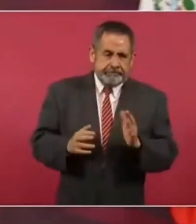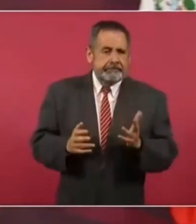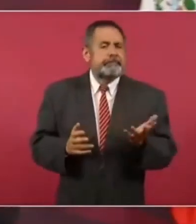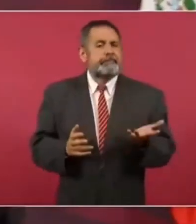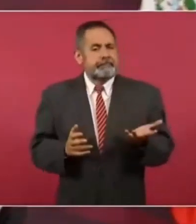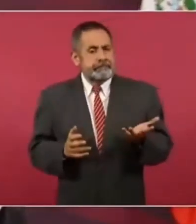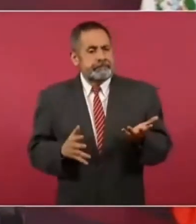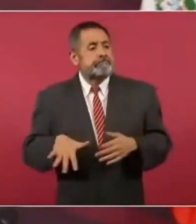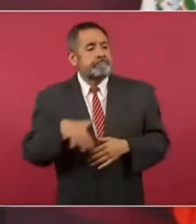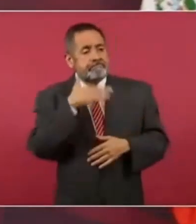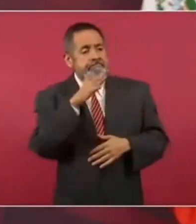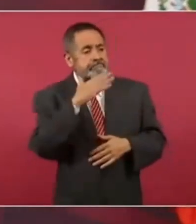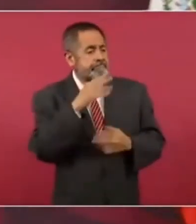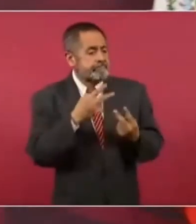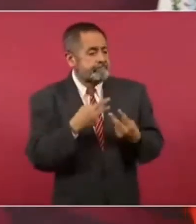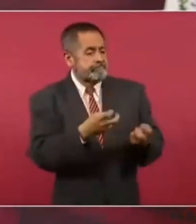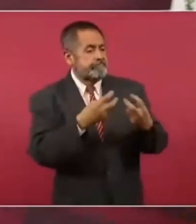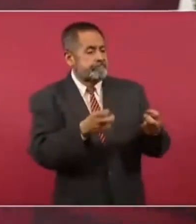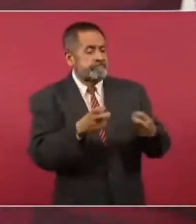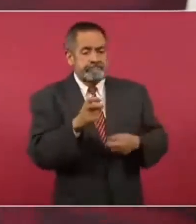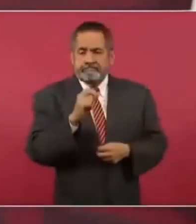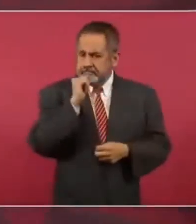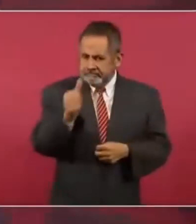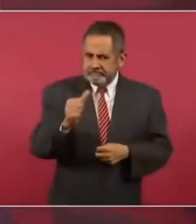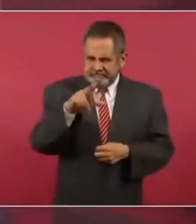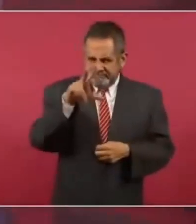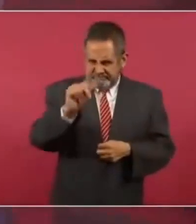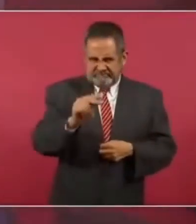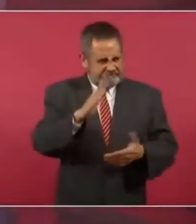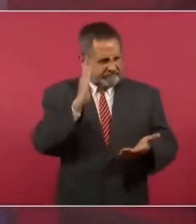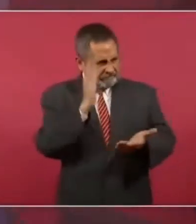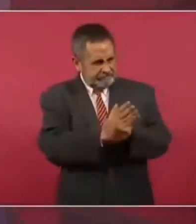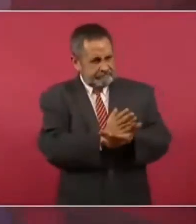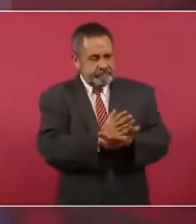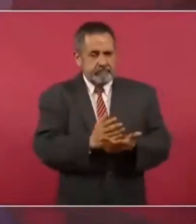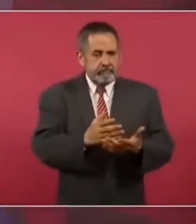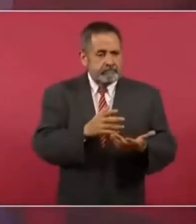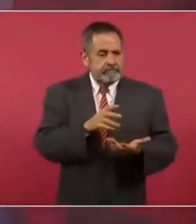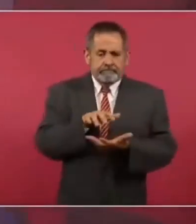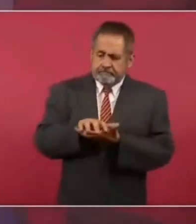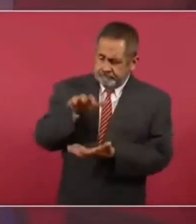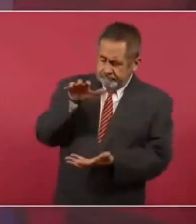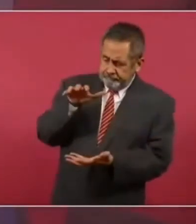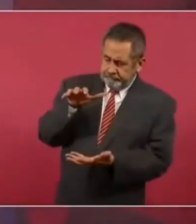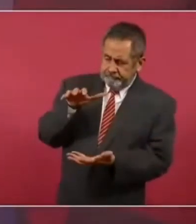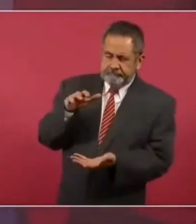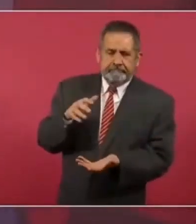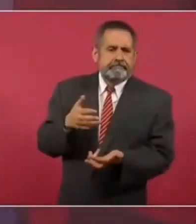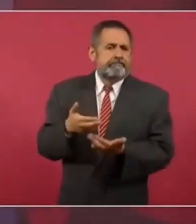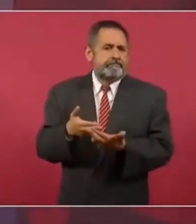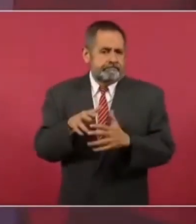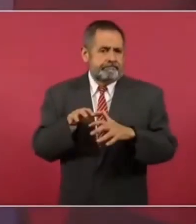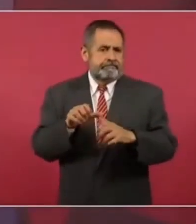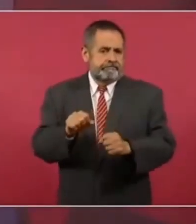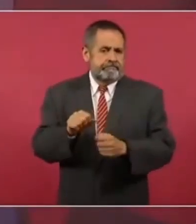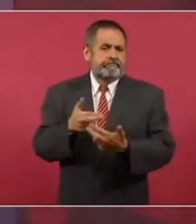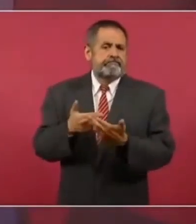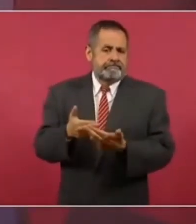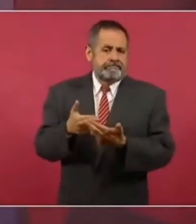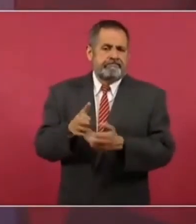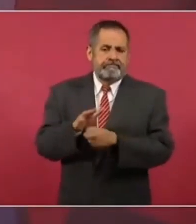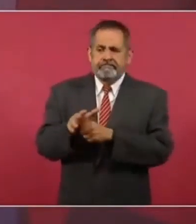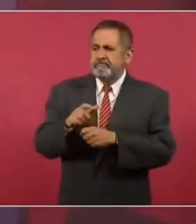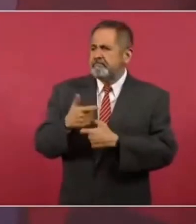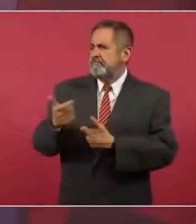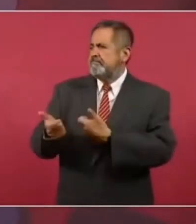si no se permite la corrupción, como hemos demostrado, el presupuesto alcanza y se pueden